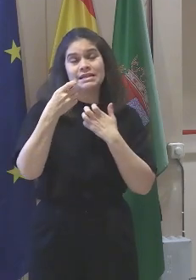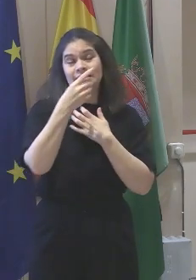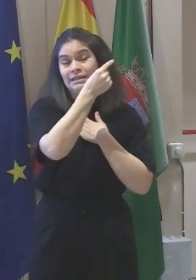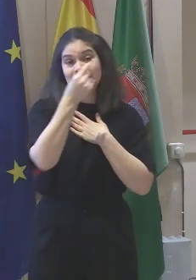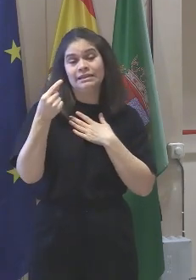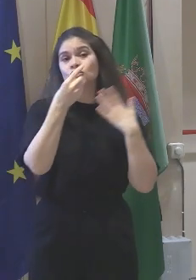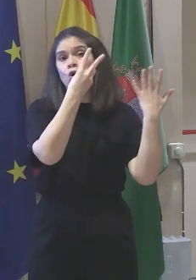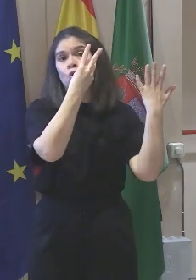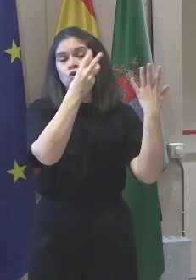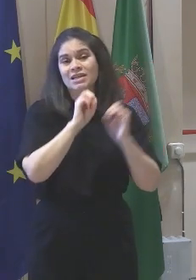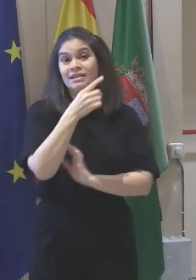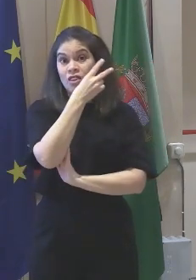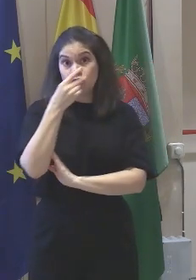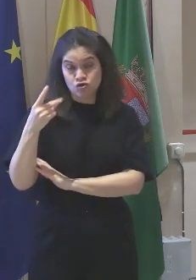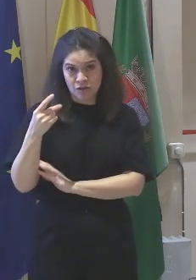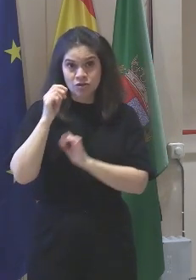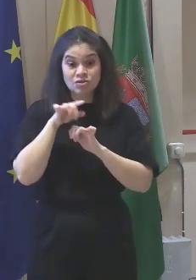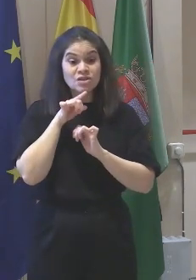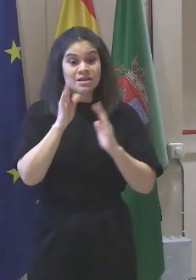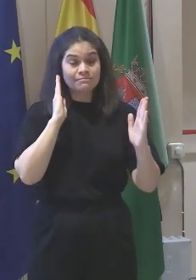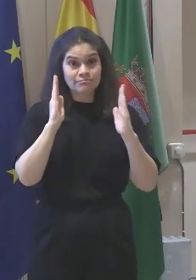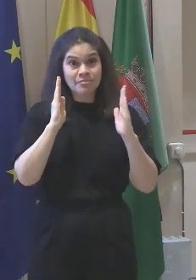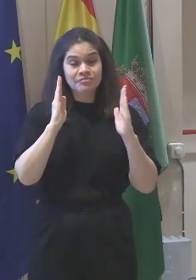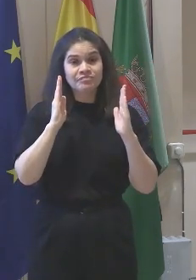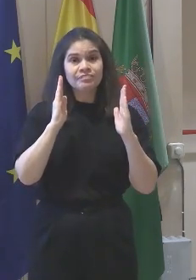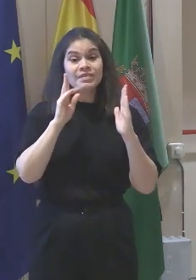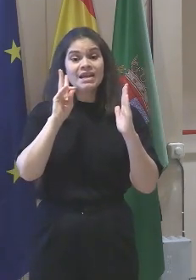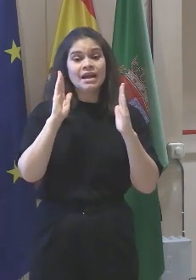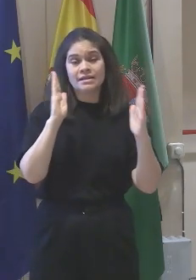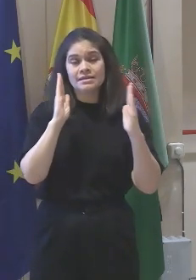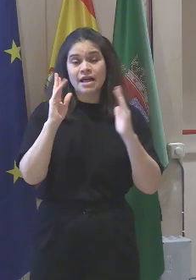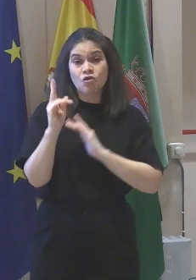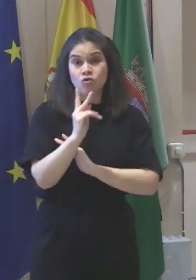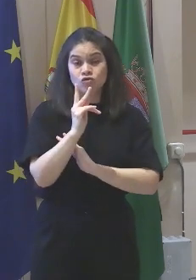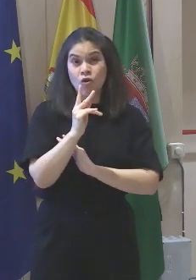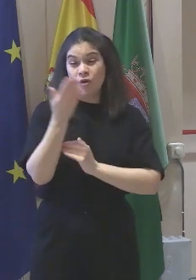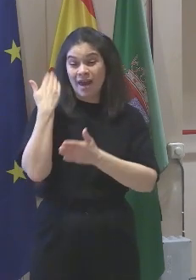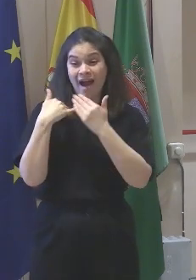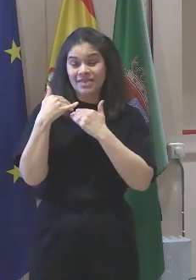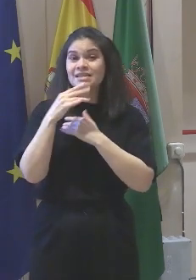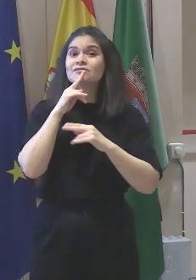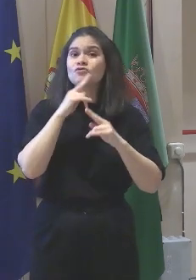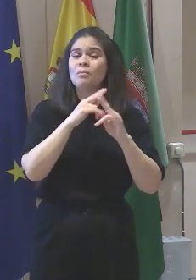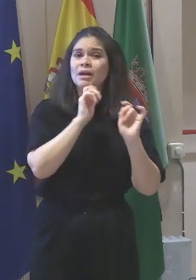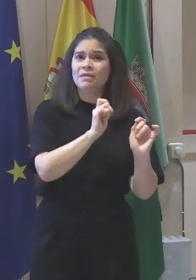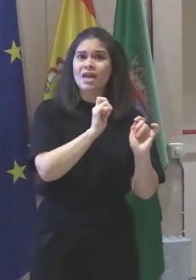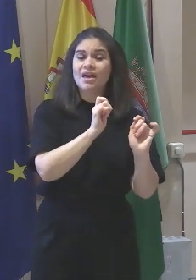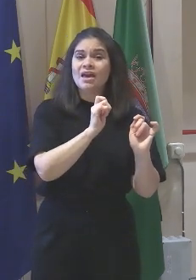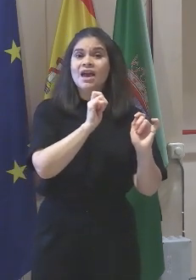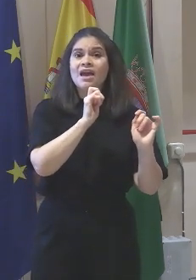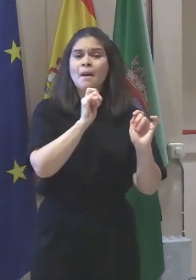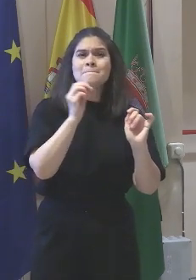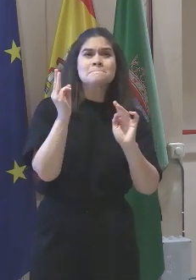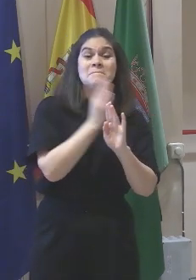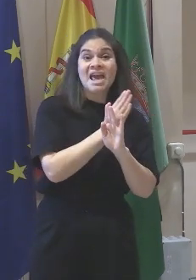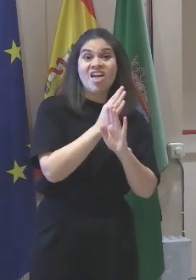¿vale? Entonces, en ese estadio 2 tenemos lo que antes, y ahora ya no debemos llamarlo así, se llamaba prediabetes,